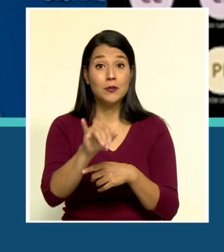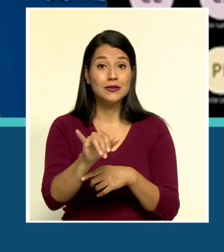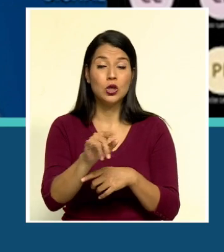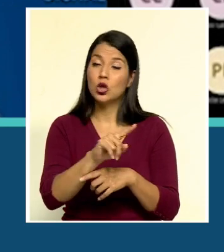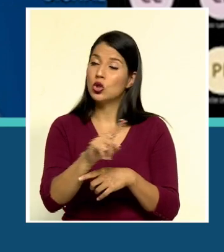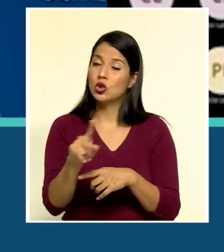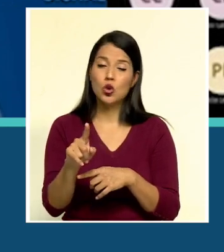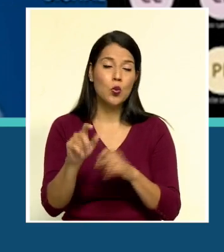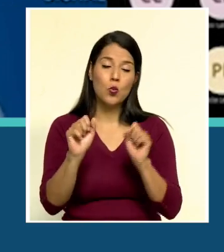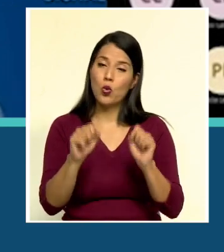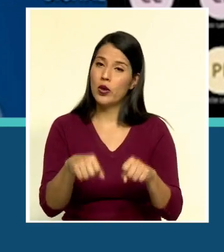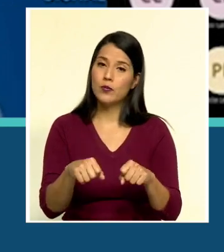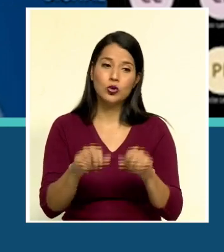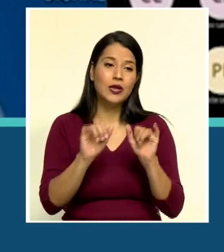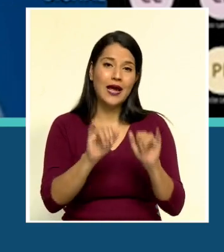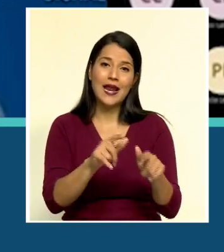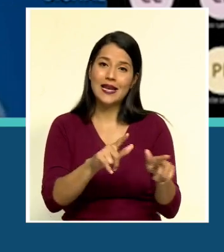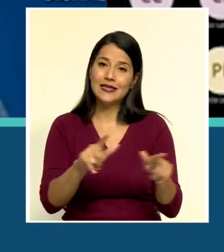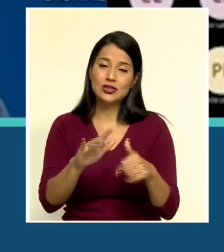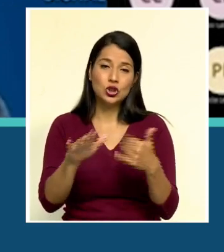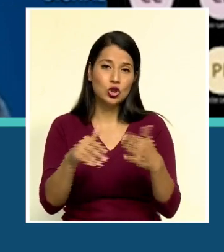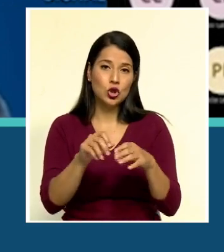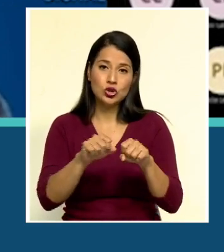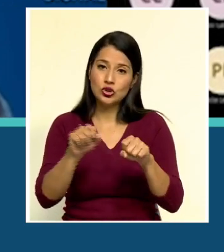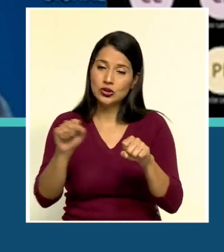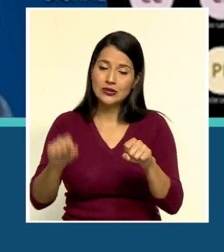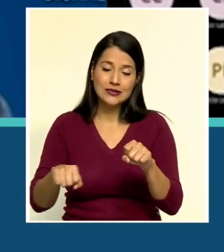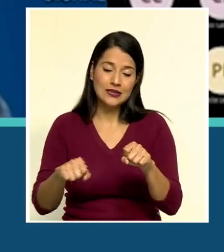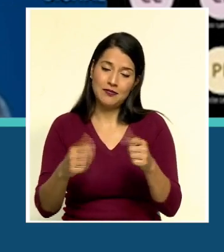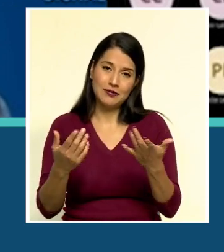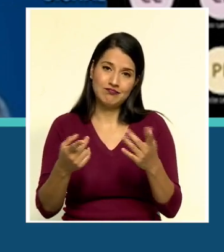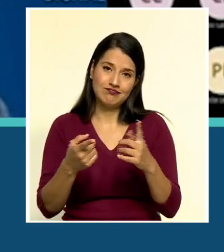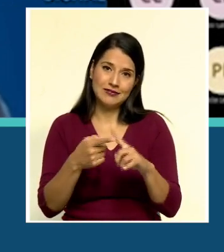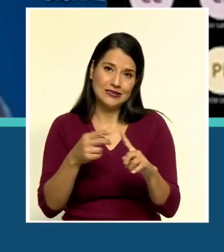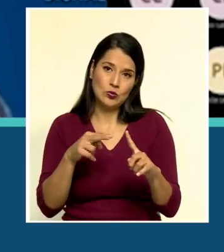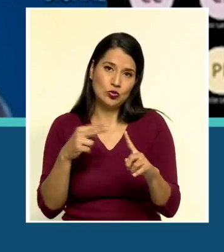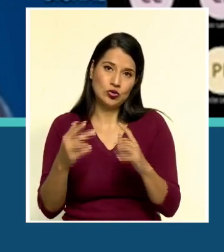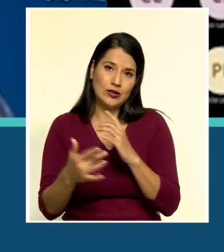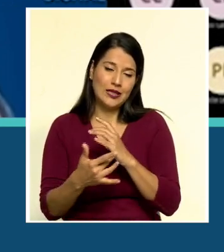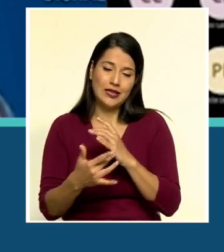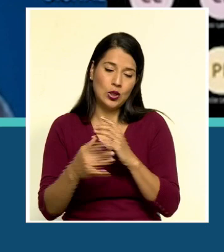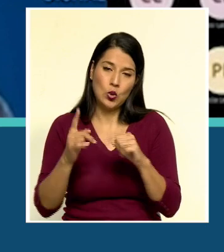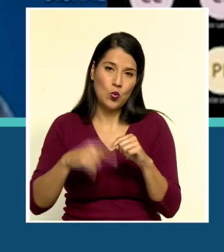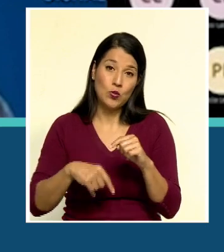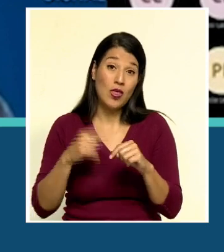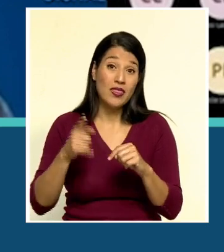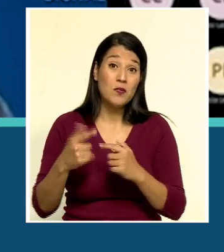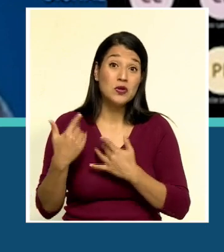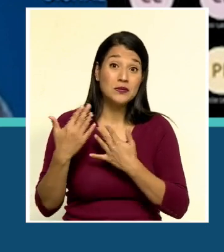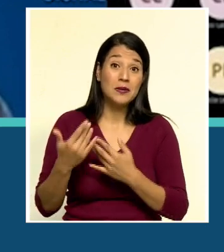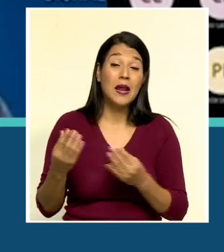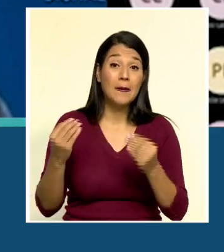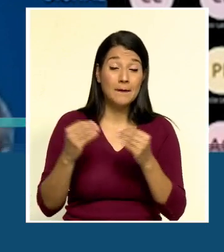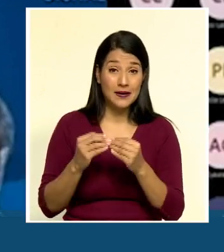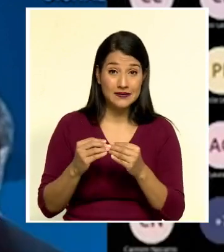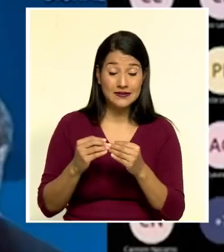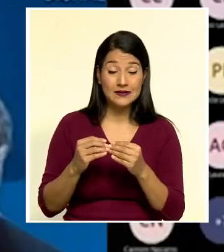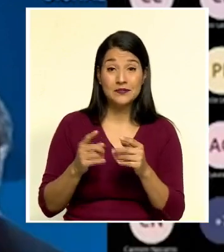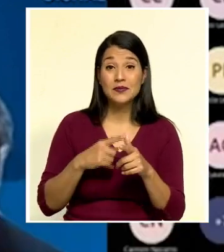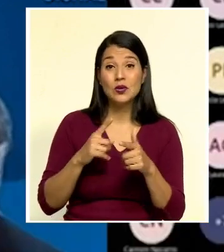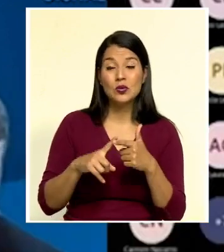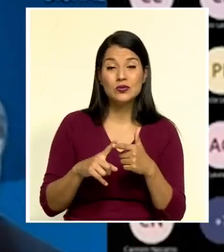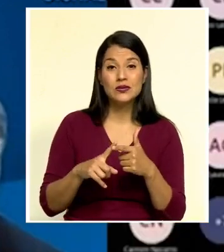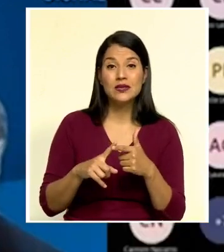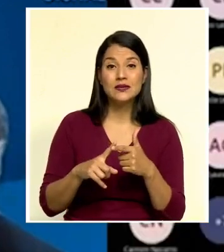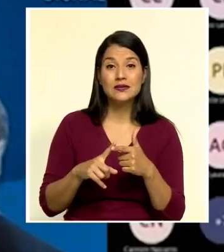los sistemas levantados, eso no va a ser posible. Técnicamente hablando, hay que esperar un poco más. Así es